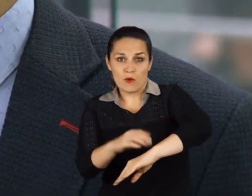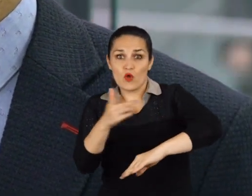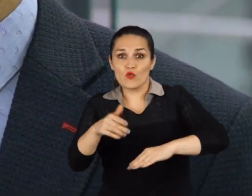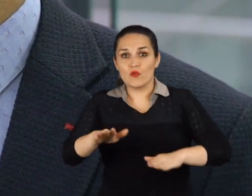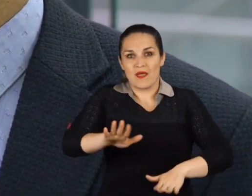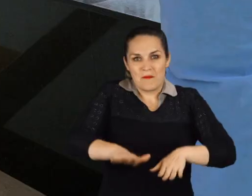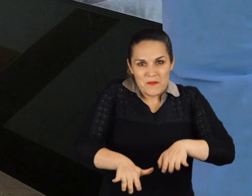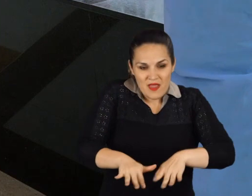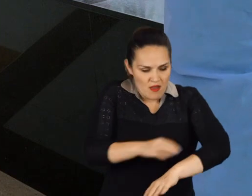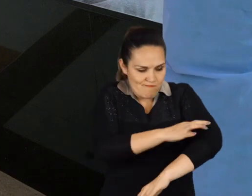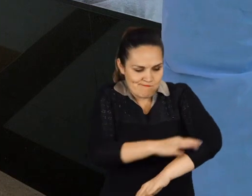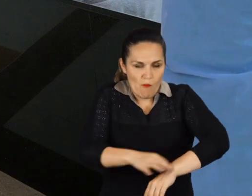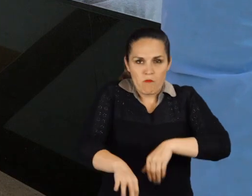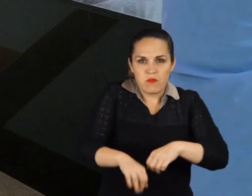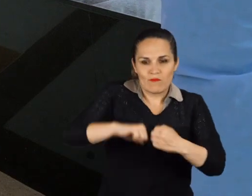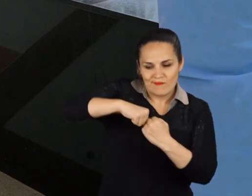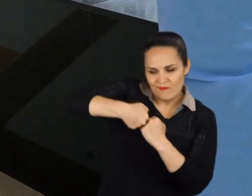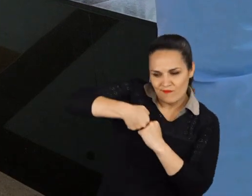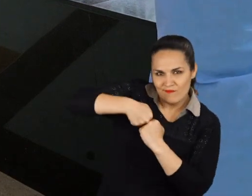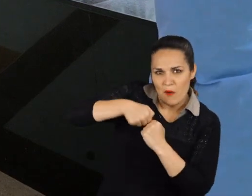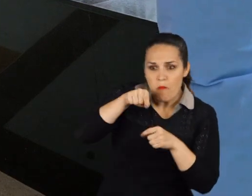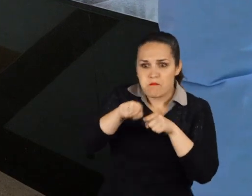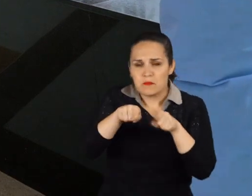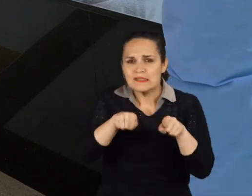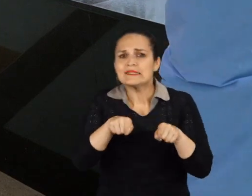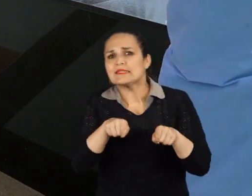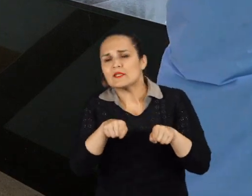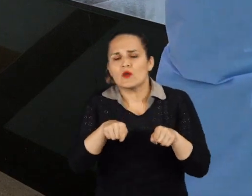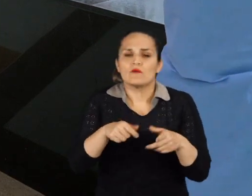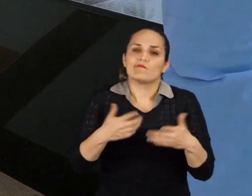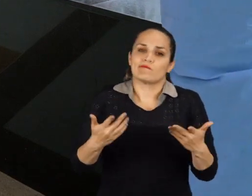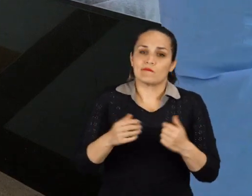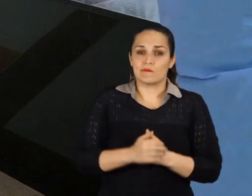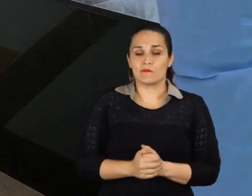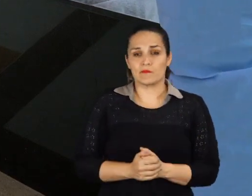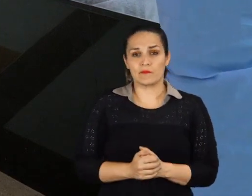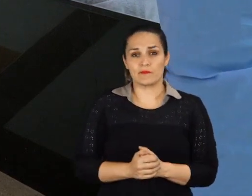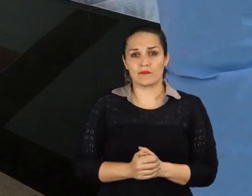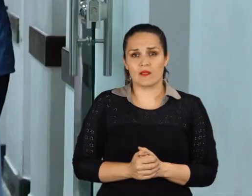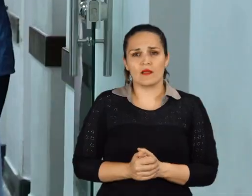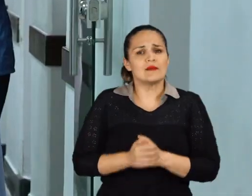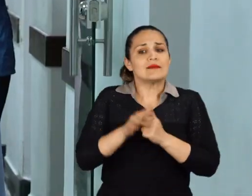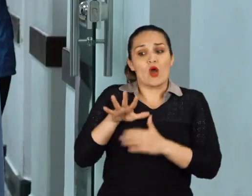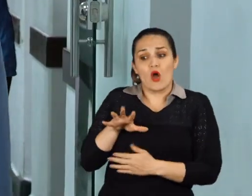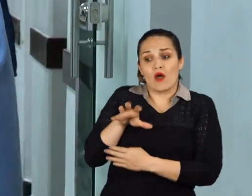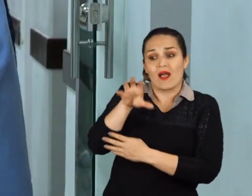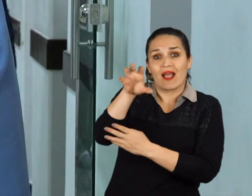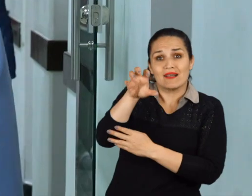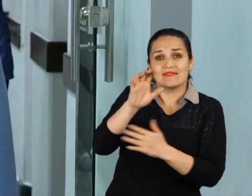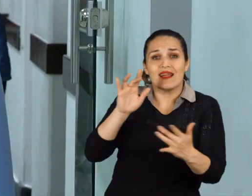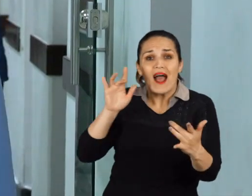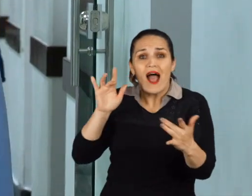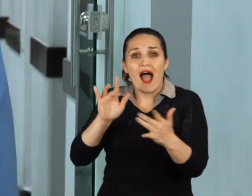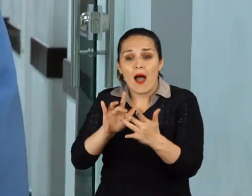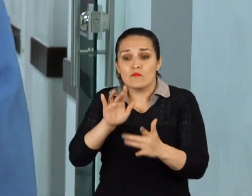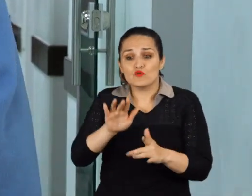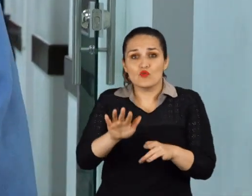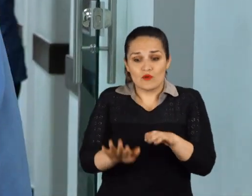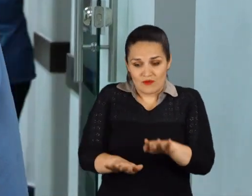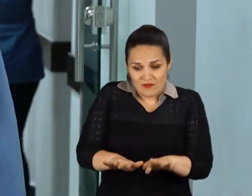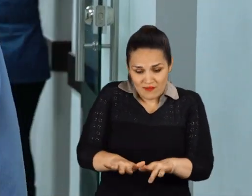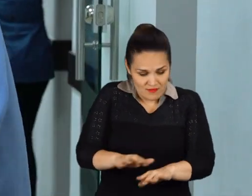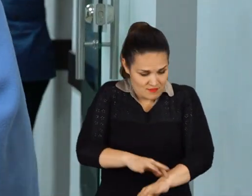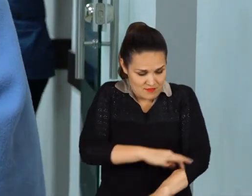no comprometidos. La parte más importante de las especialidades oncológicas, y ortopedia oncológica no está exenta de eso, es la parte humana con el